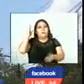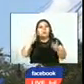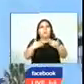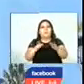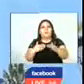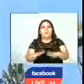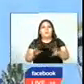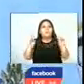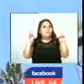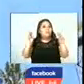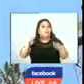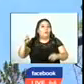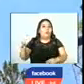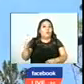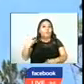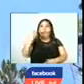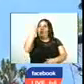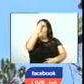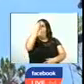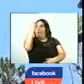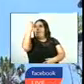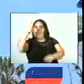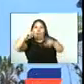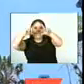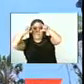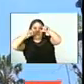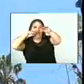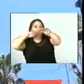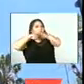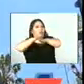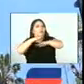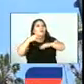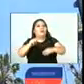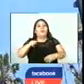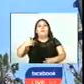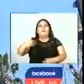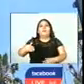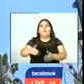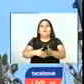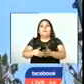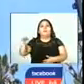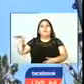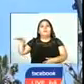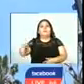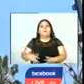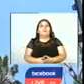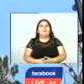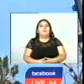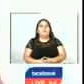opiniones sobre el sistema de fotomultas que comenzará a operar en el mes de marzo.